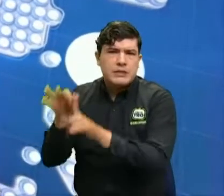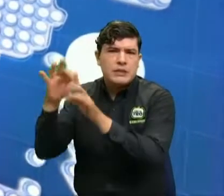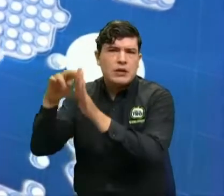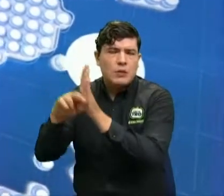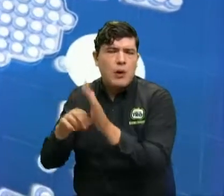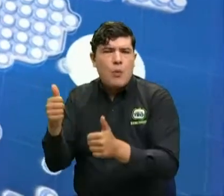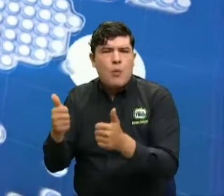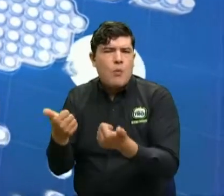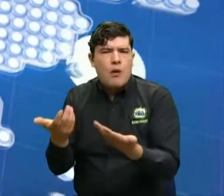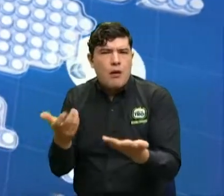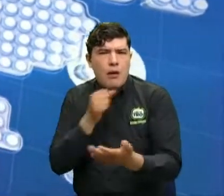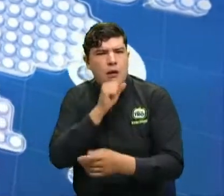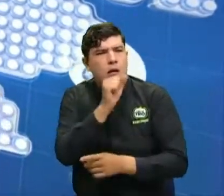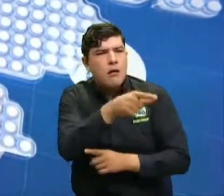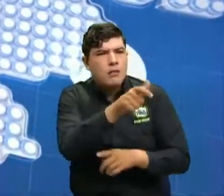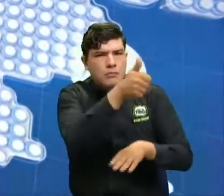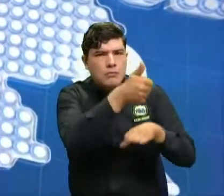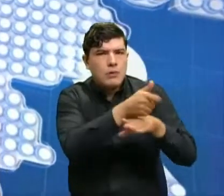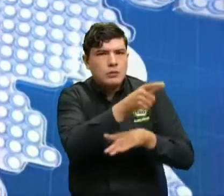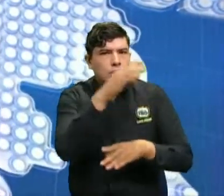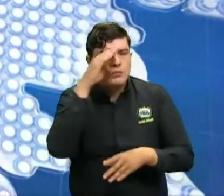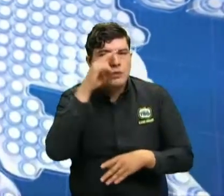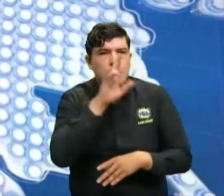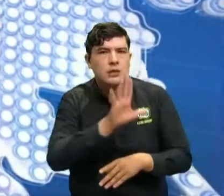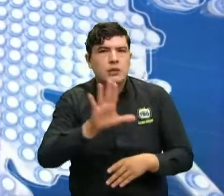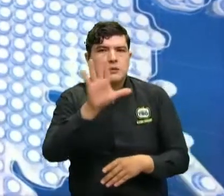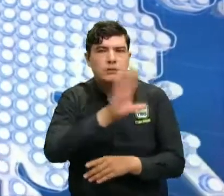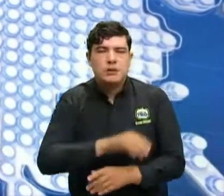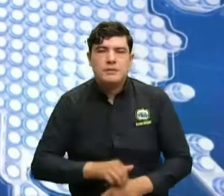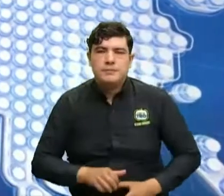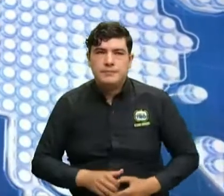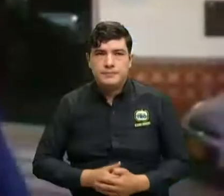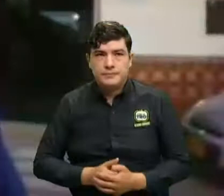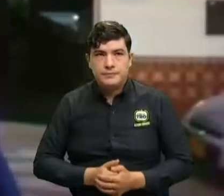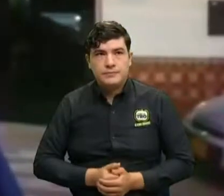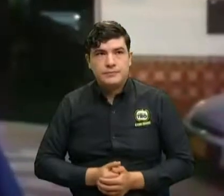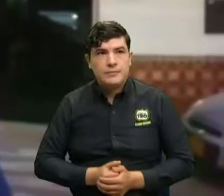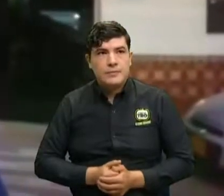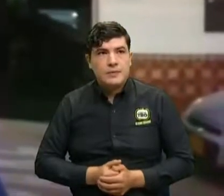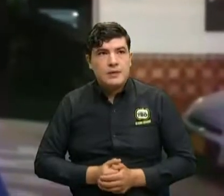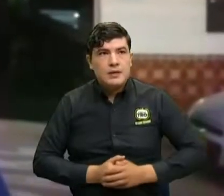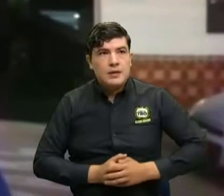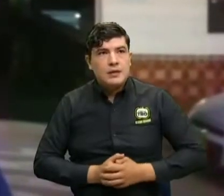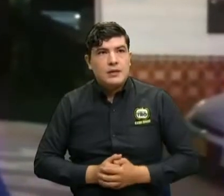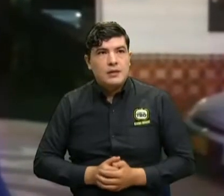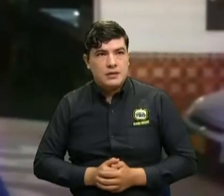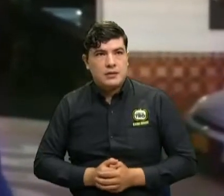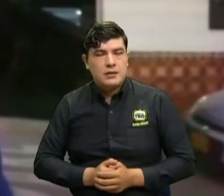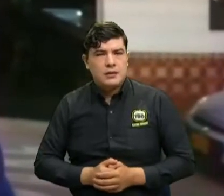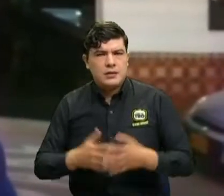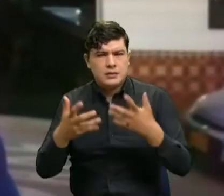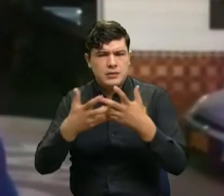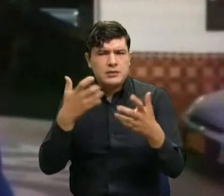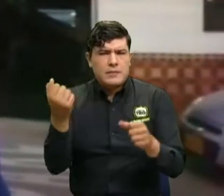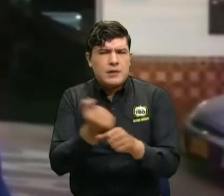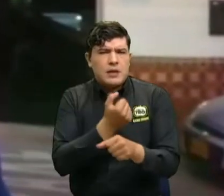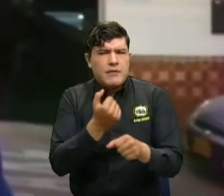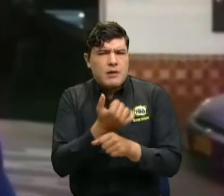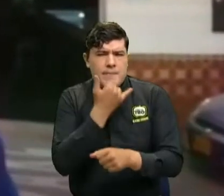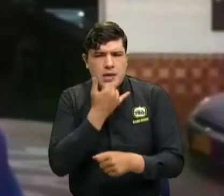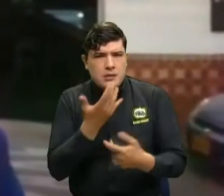entender un poco más el sistema de trabajo que pronto y otros establecimientos tipo de